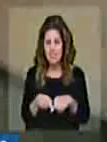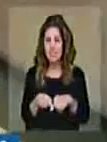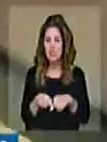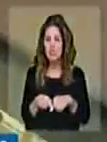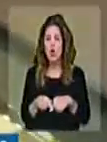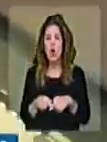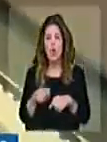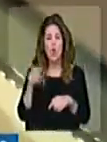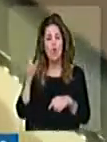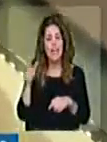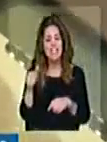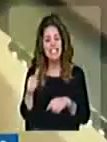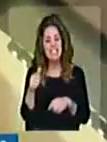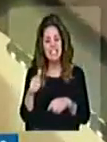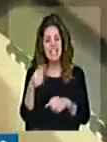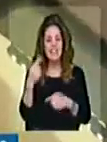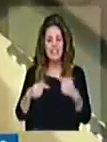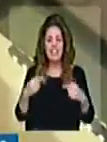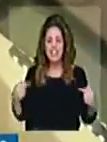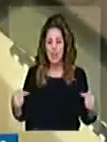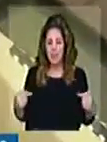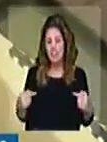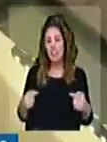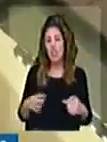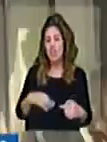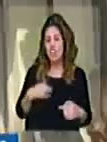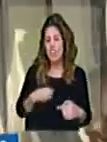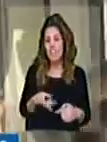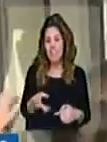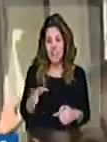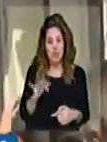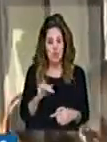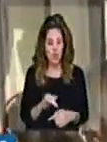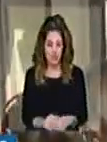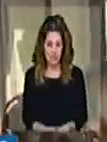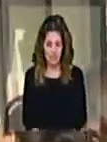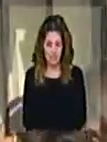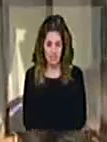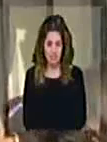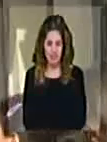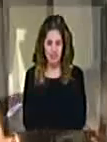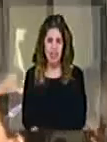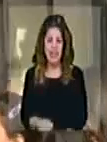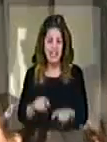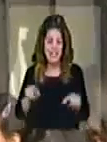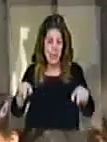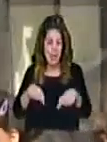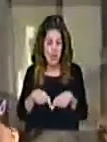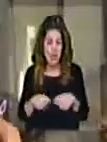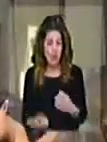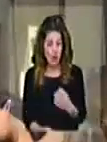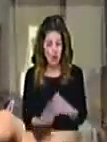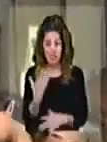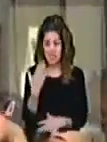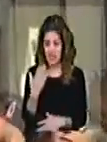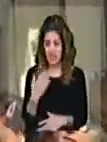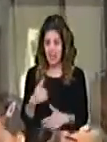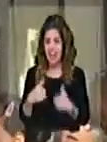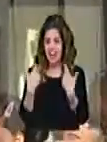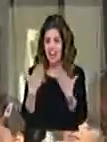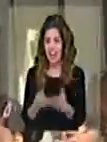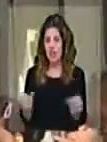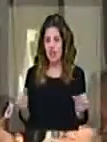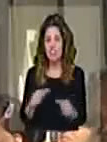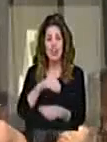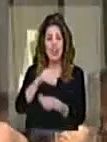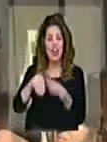una cisterna y distintos elementos de la vida cotidiana. Se trata de lo que es el padrón original, el regalo que le hicieron